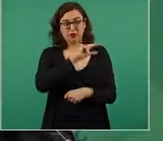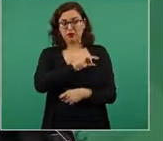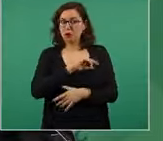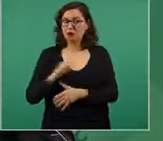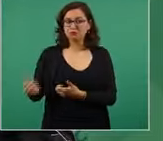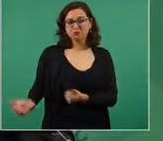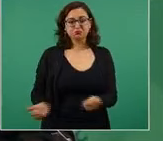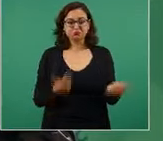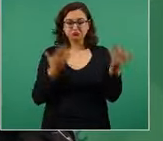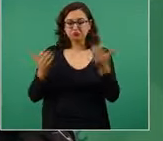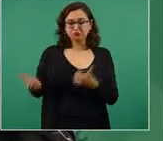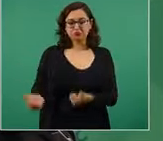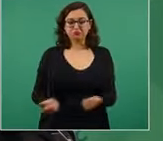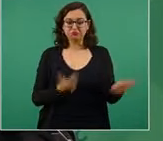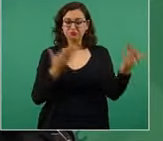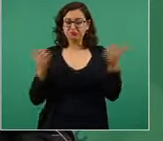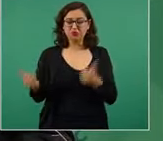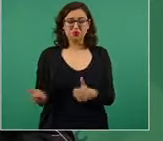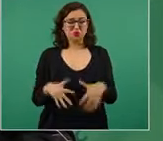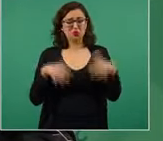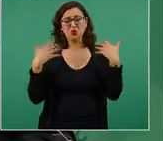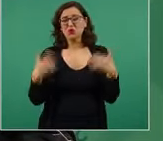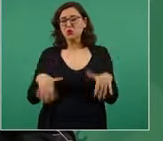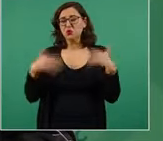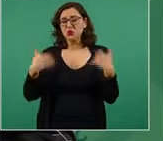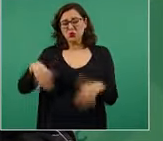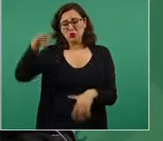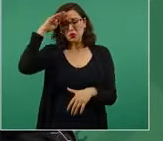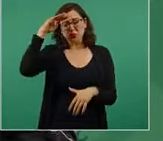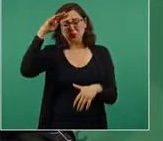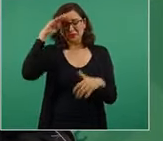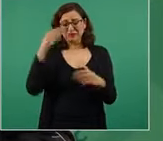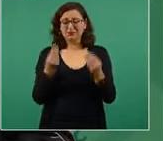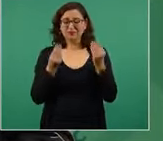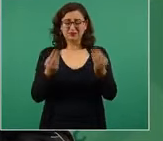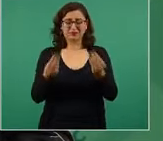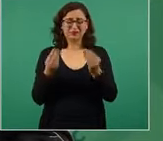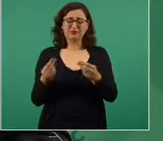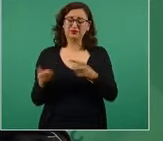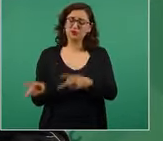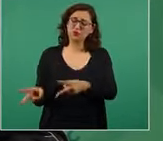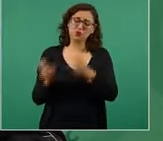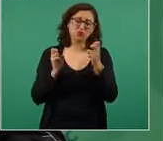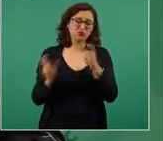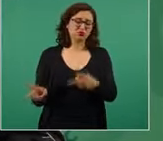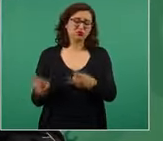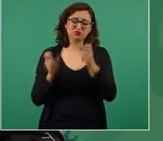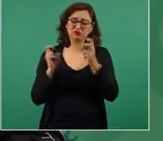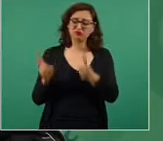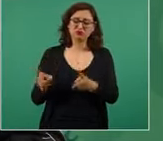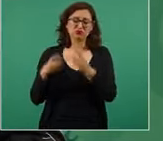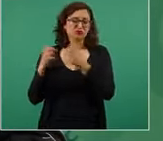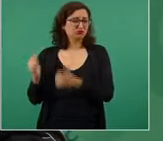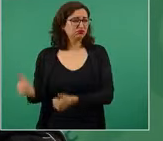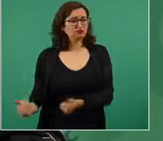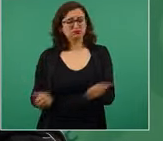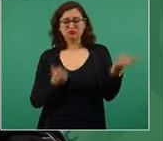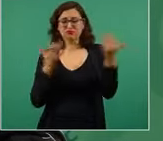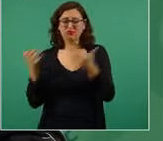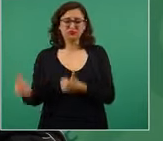neoliberal, el saqueo más grande que se ha llevado a cabo en la historia de México.